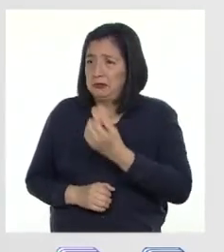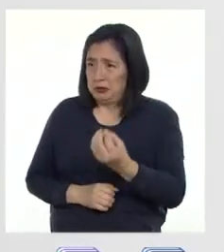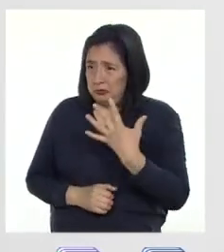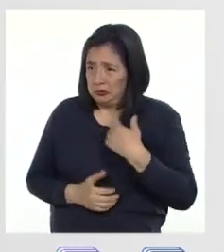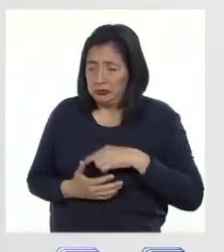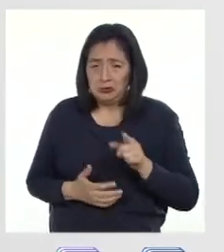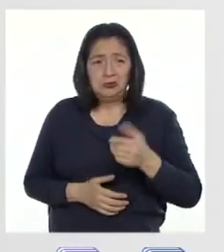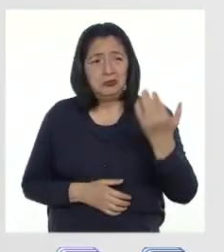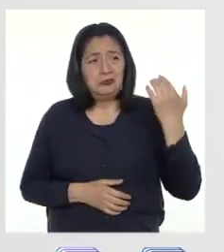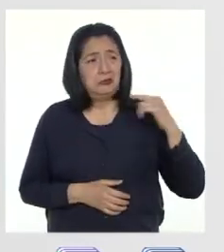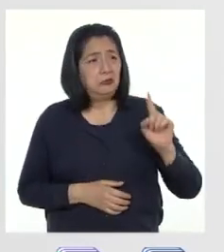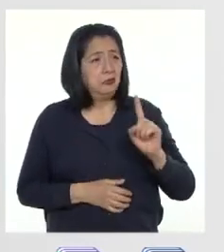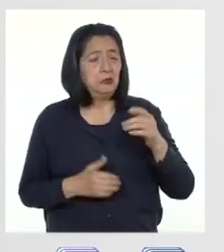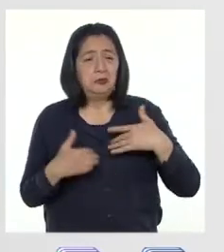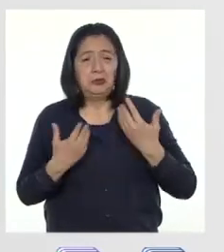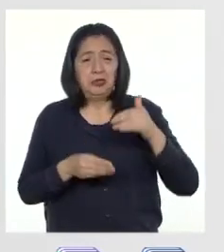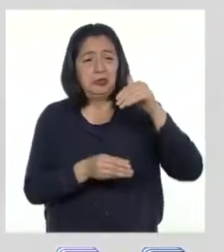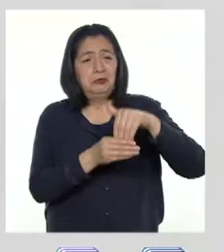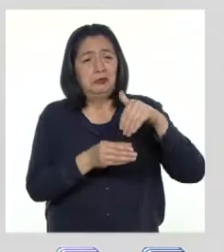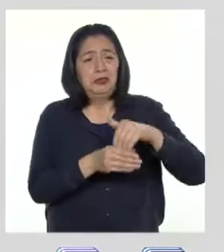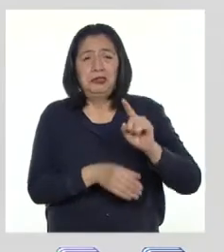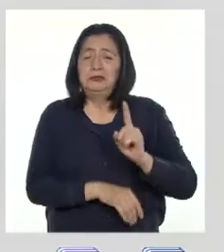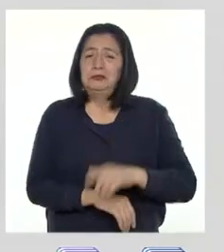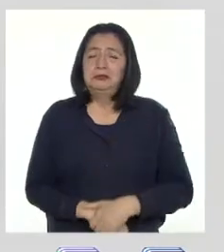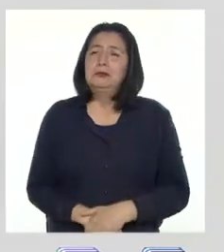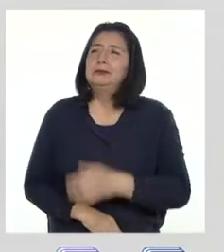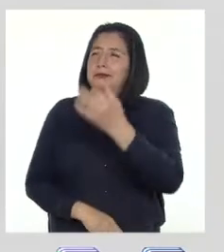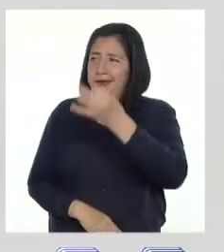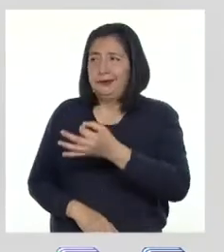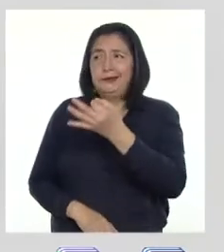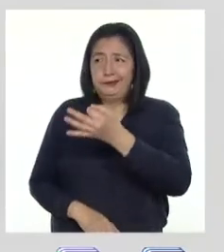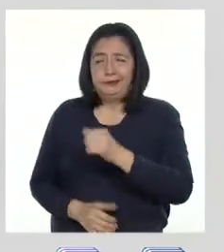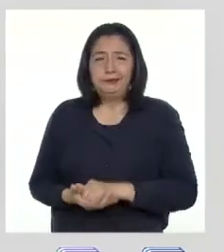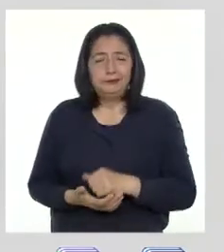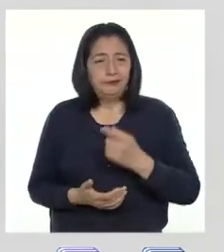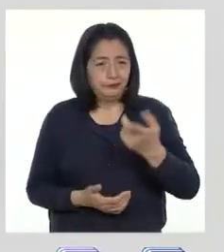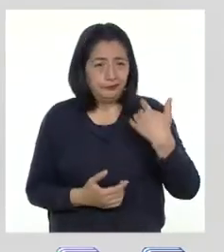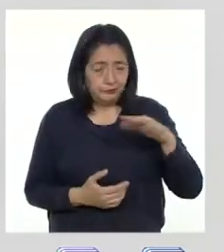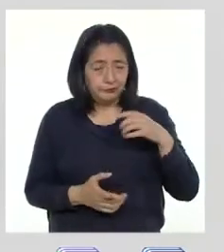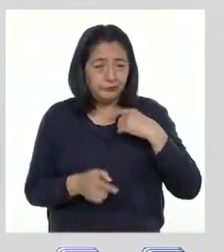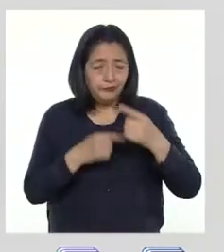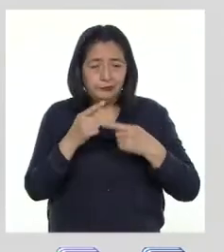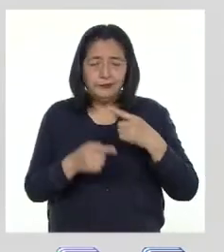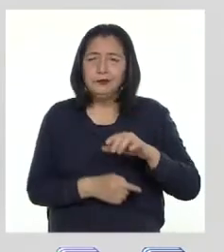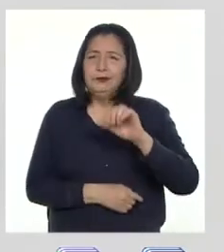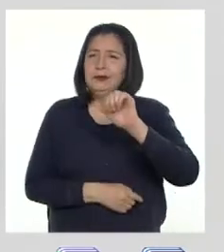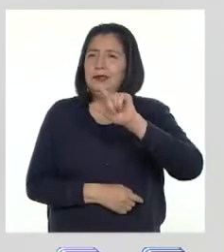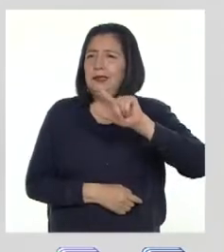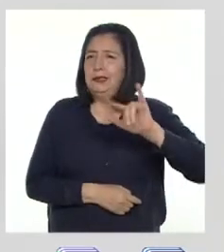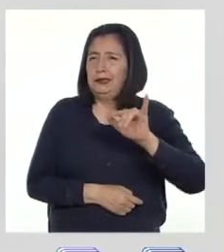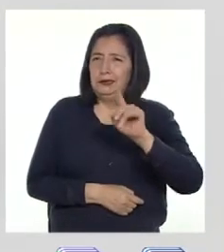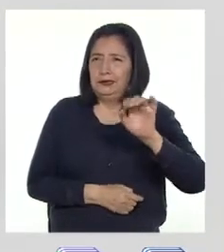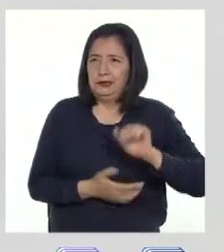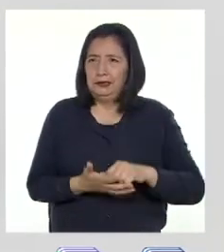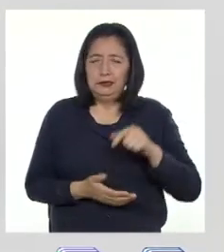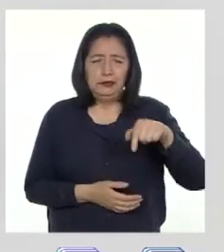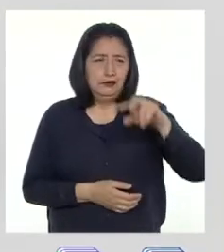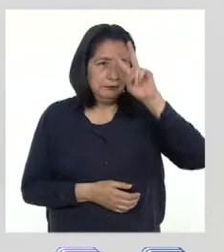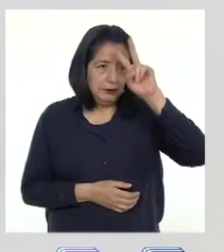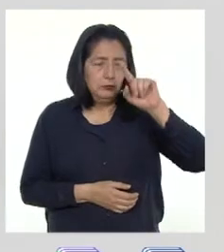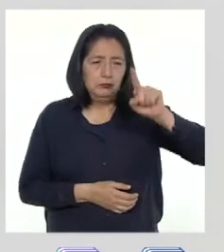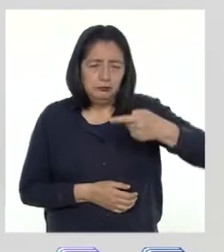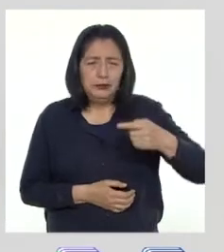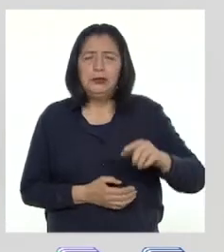su época ni siquiera podía votar. Efectivamente, como ya nos contó Alejandra, en el Perú, recién en